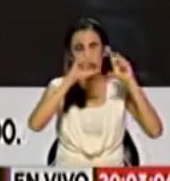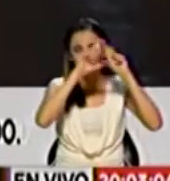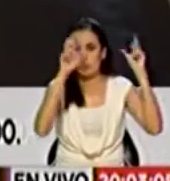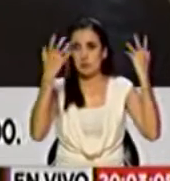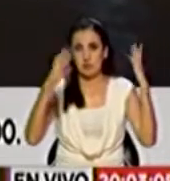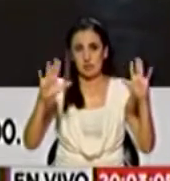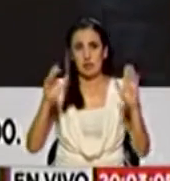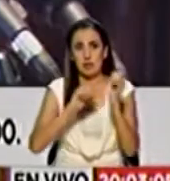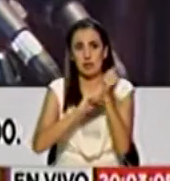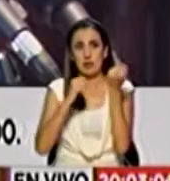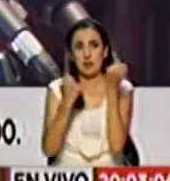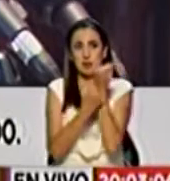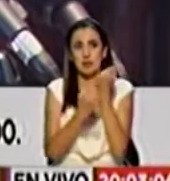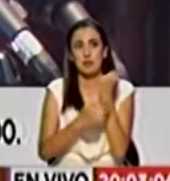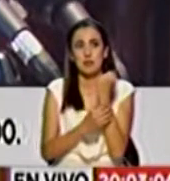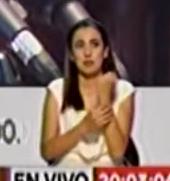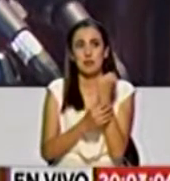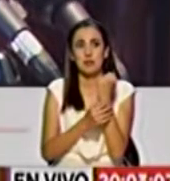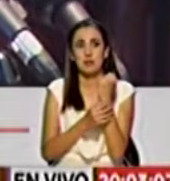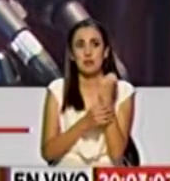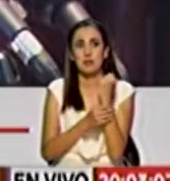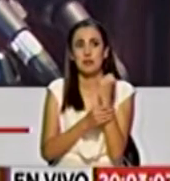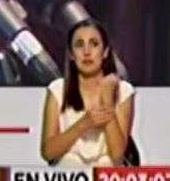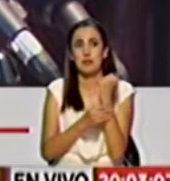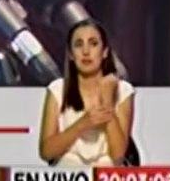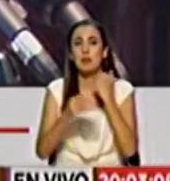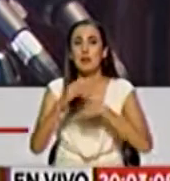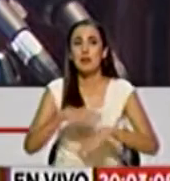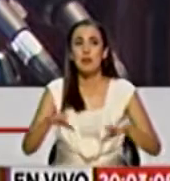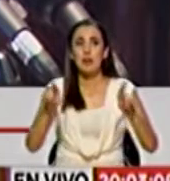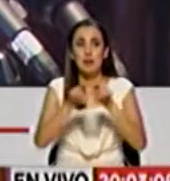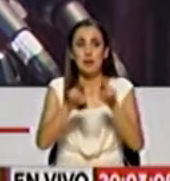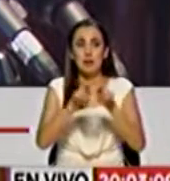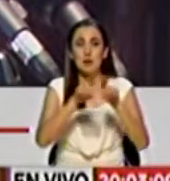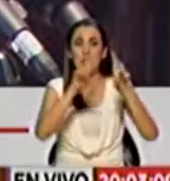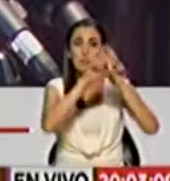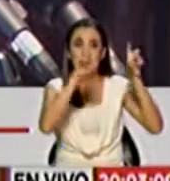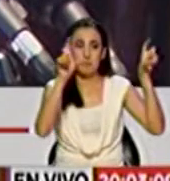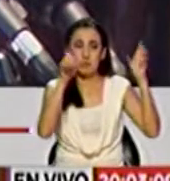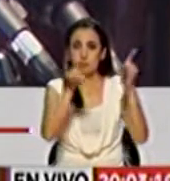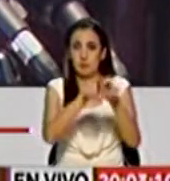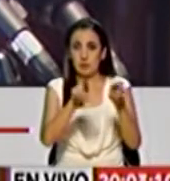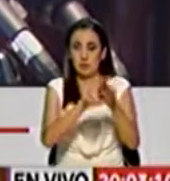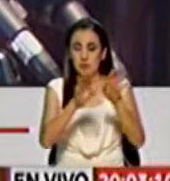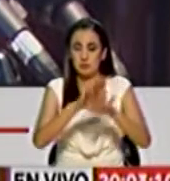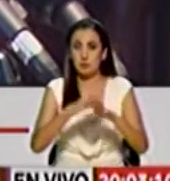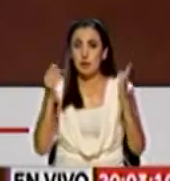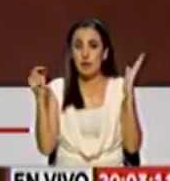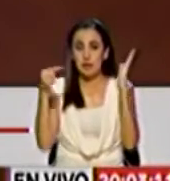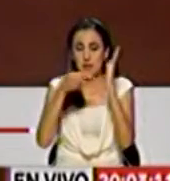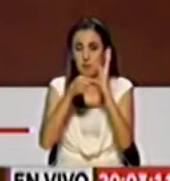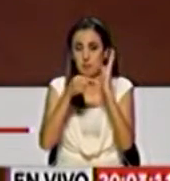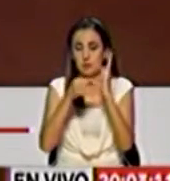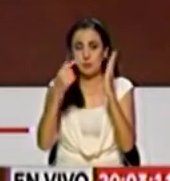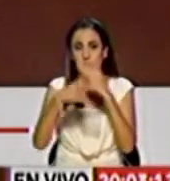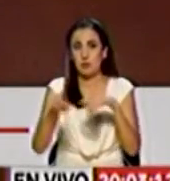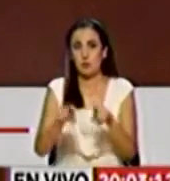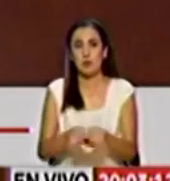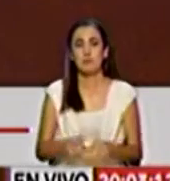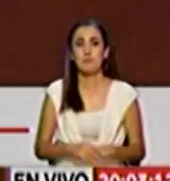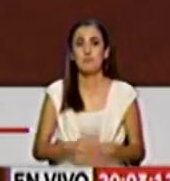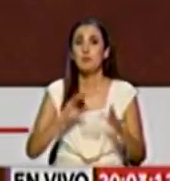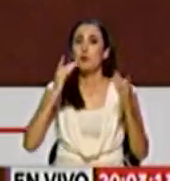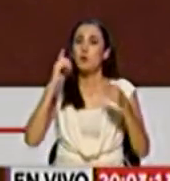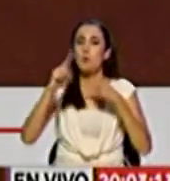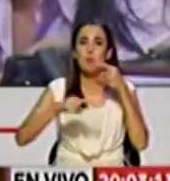grilletes electrónicos. Con la misma empresa que venía haciendo el monitoreo de los dispositivos. Terminada la